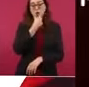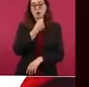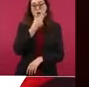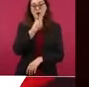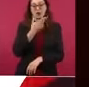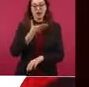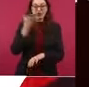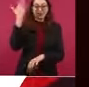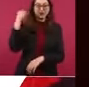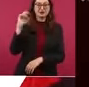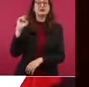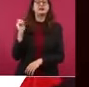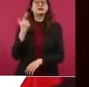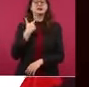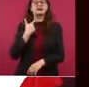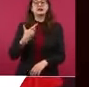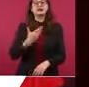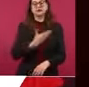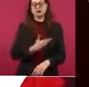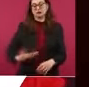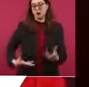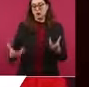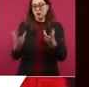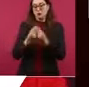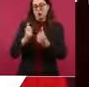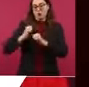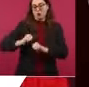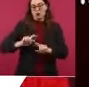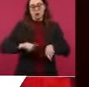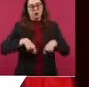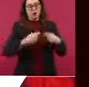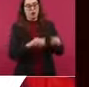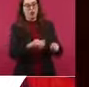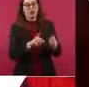padre gobernaba, el peso se devaluó 1000%.